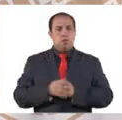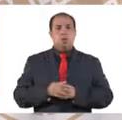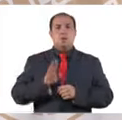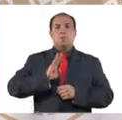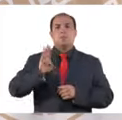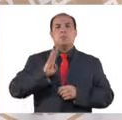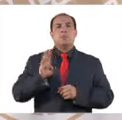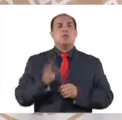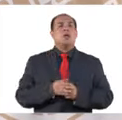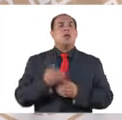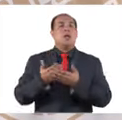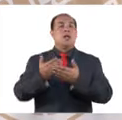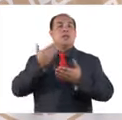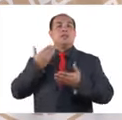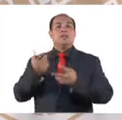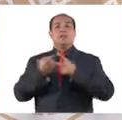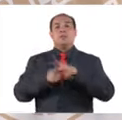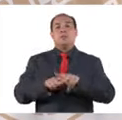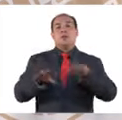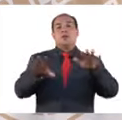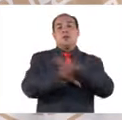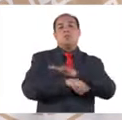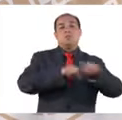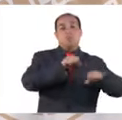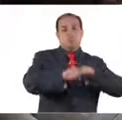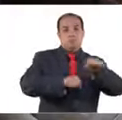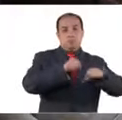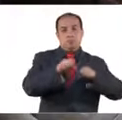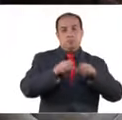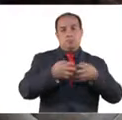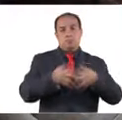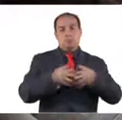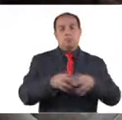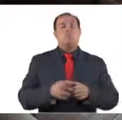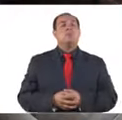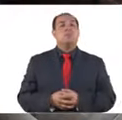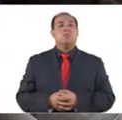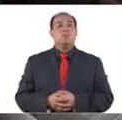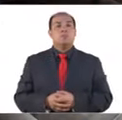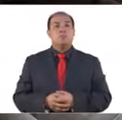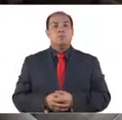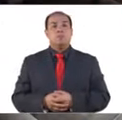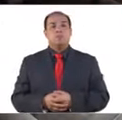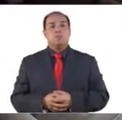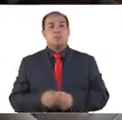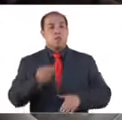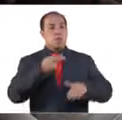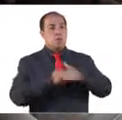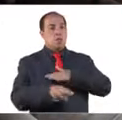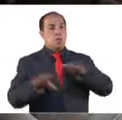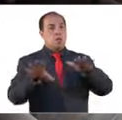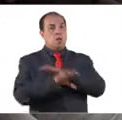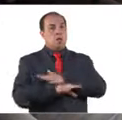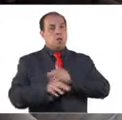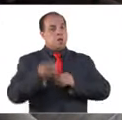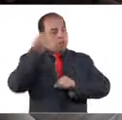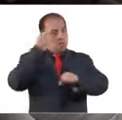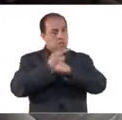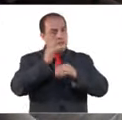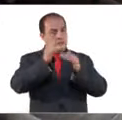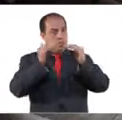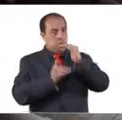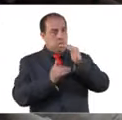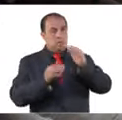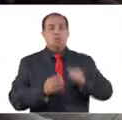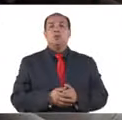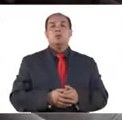existía antes de iniciar la transición. En el metro hubo cambios en las subdirecciones. ¿El